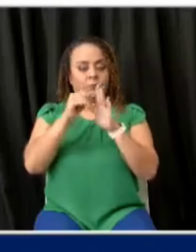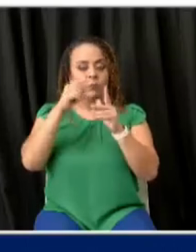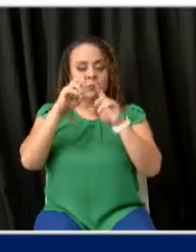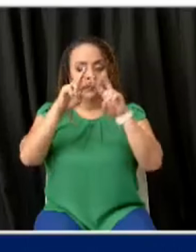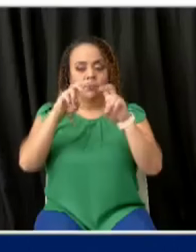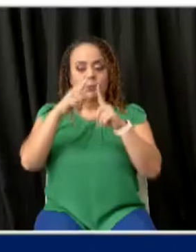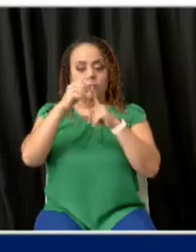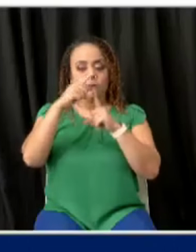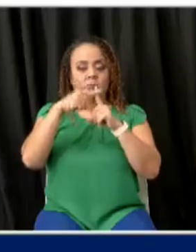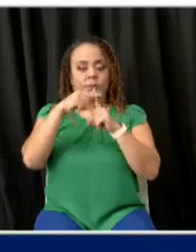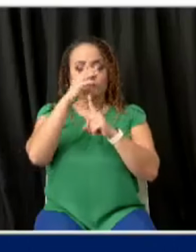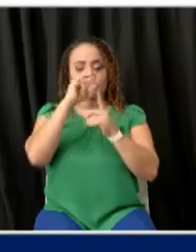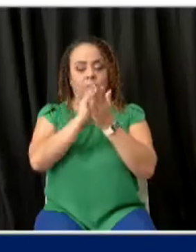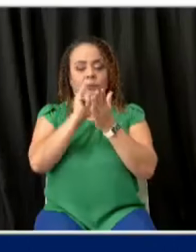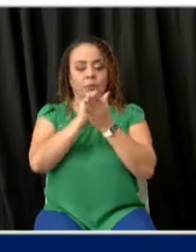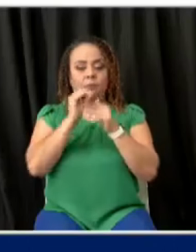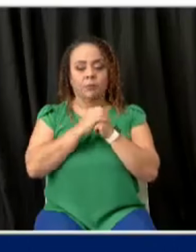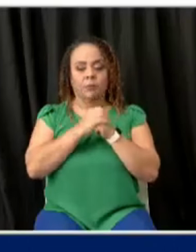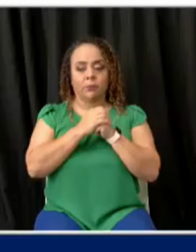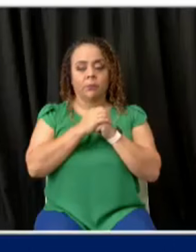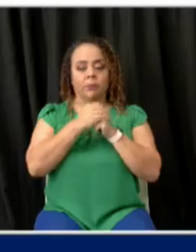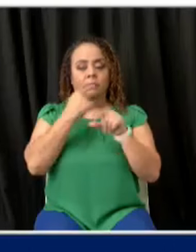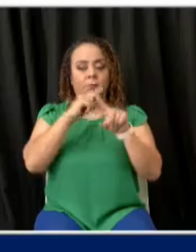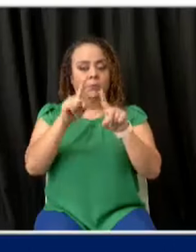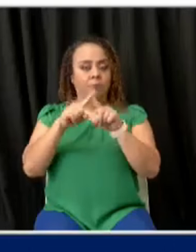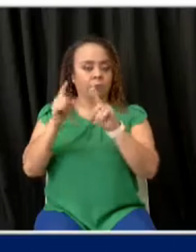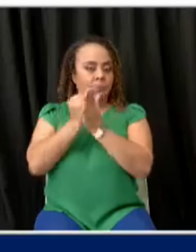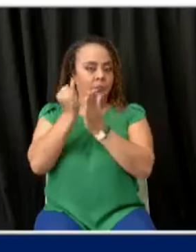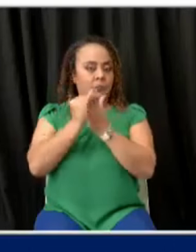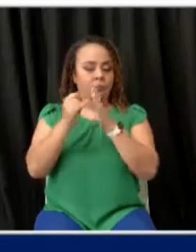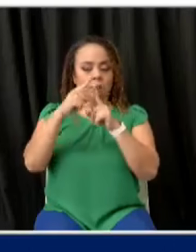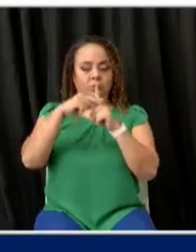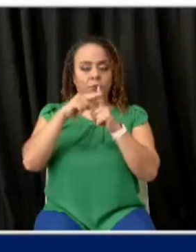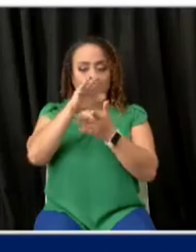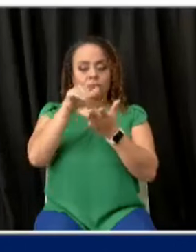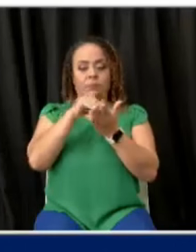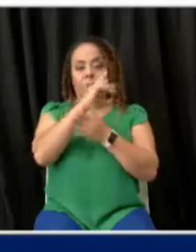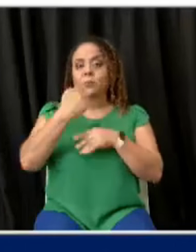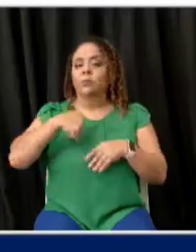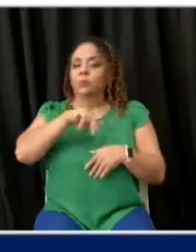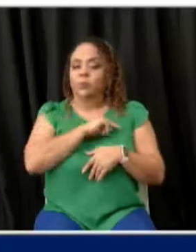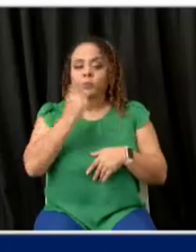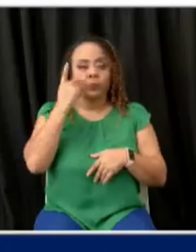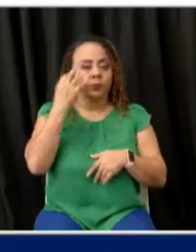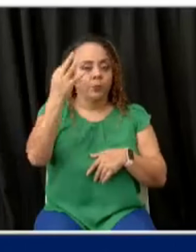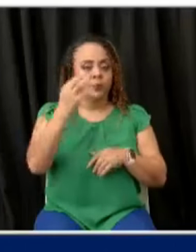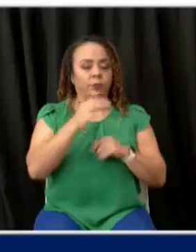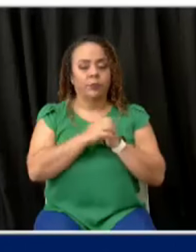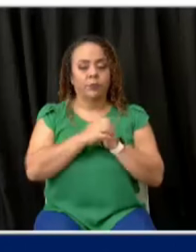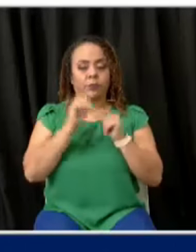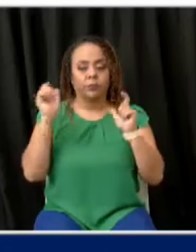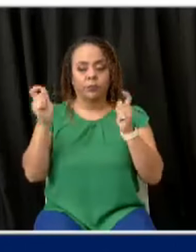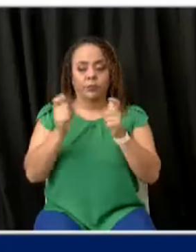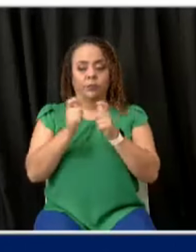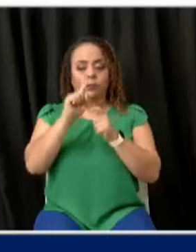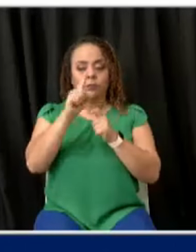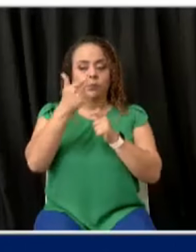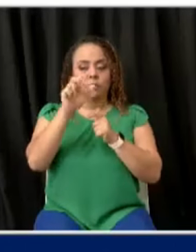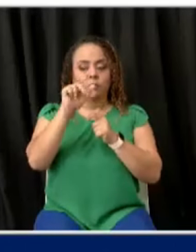temperatura y así es como se están corriendo en este momento varias investigaciones de temperatura central y nosotros vamos a ver con que baje 1